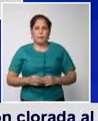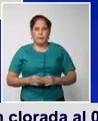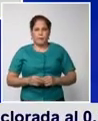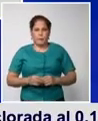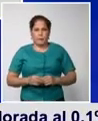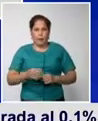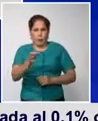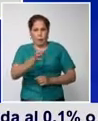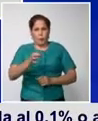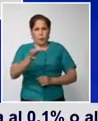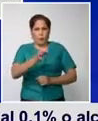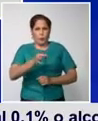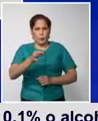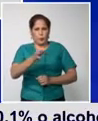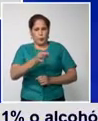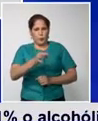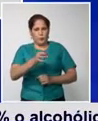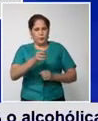municipio